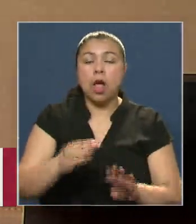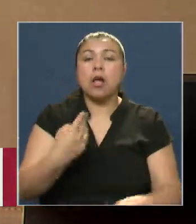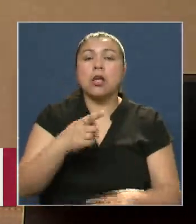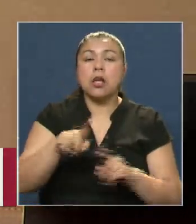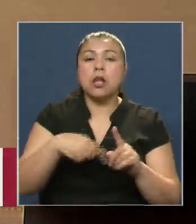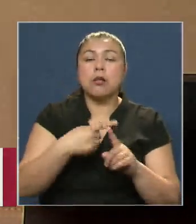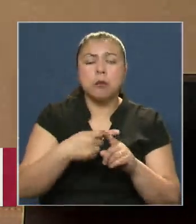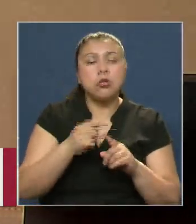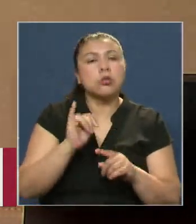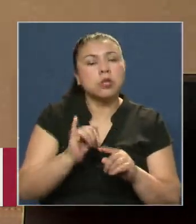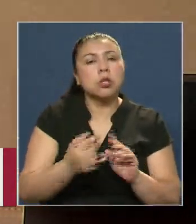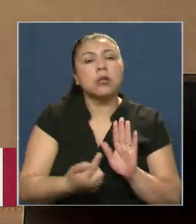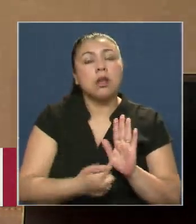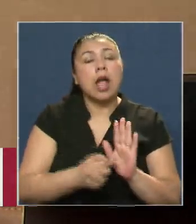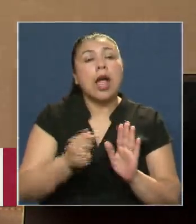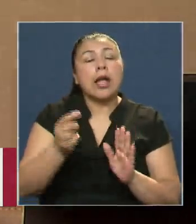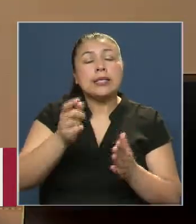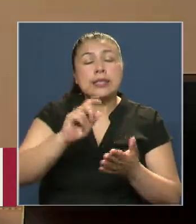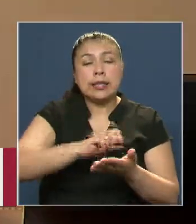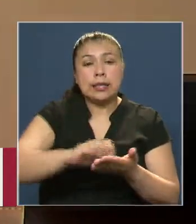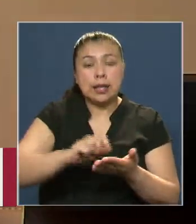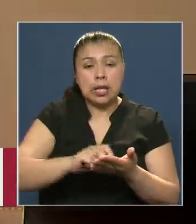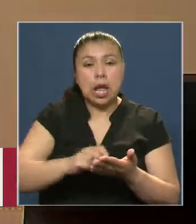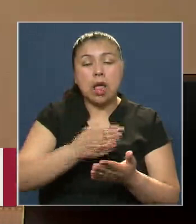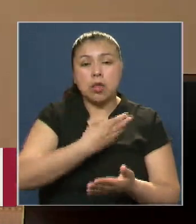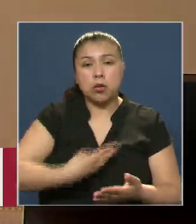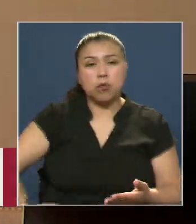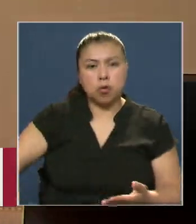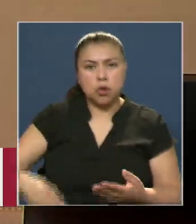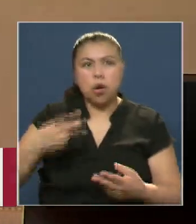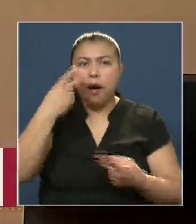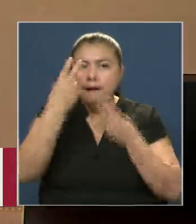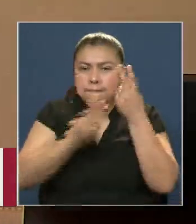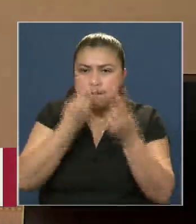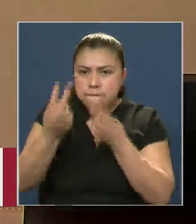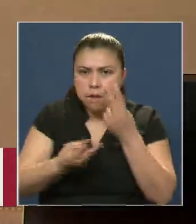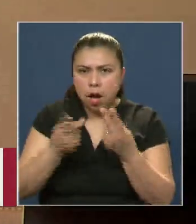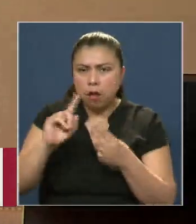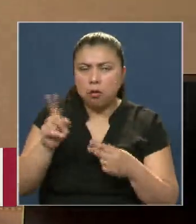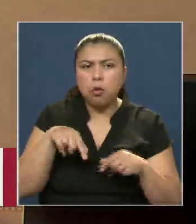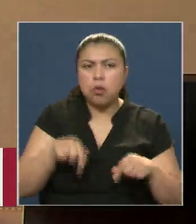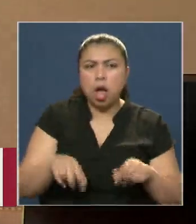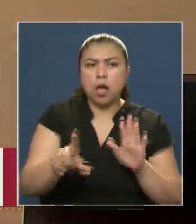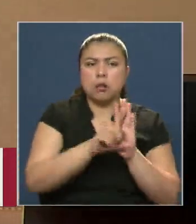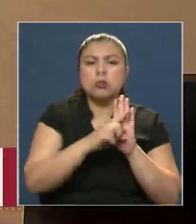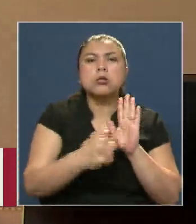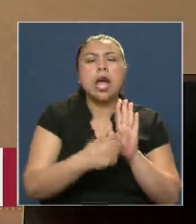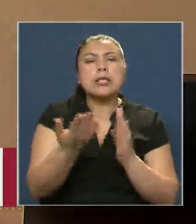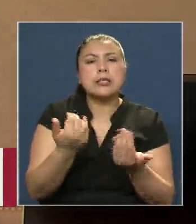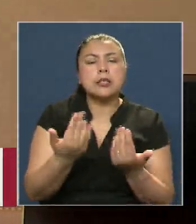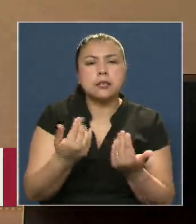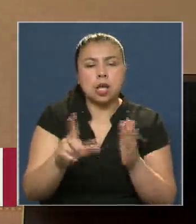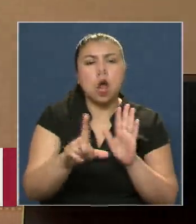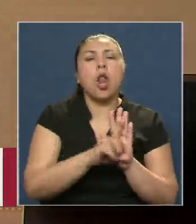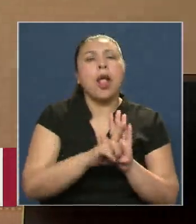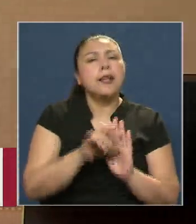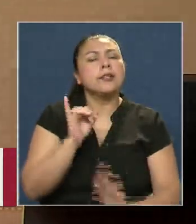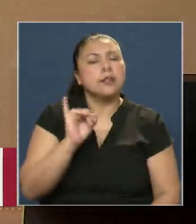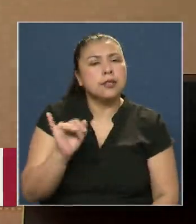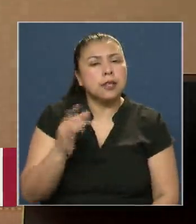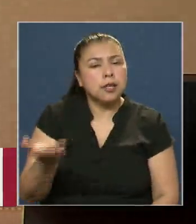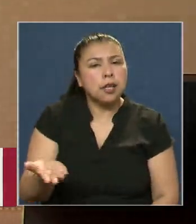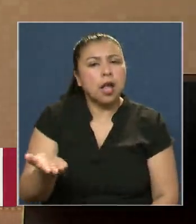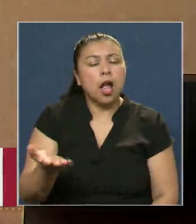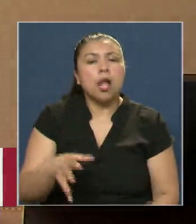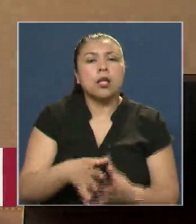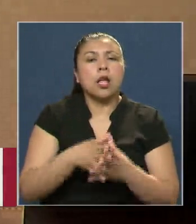Es importante que esta Secretaría Ejecutiva también visibilice aquello que no está hoy día en nuestra legislación y que es necesario legislar. Y también